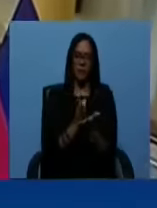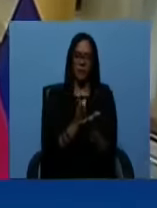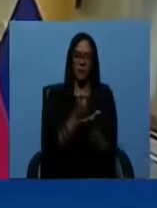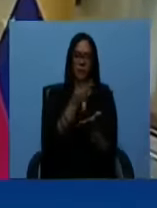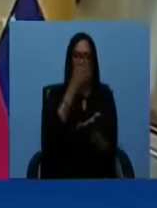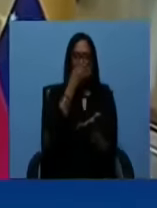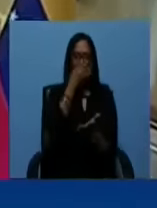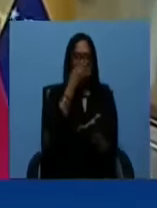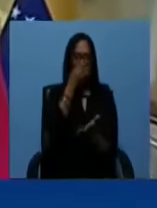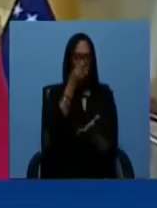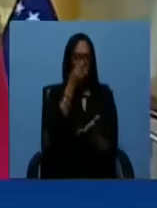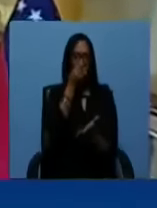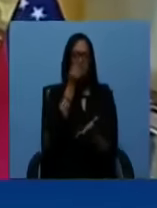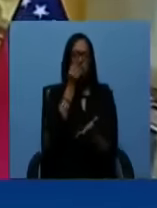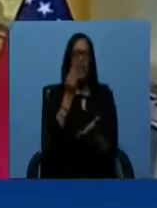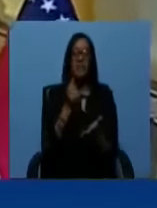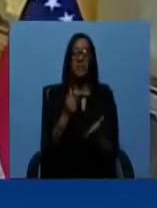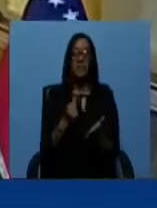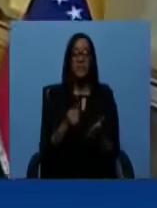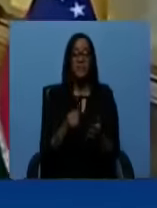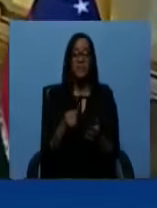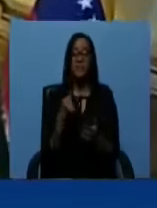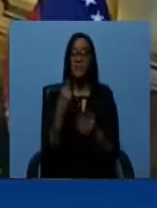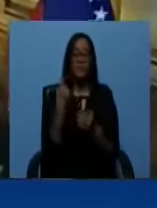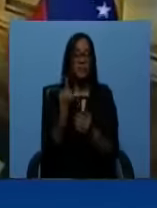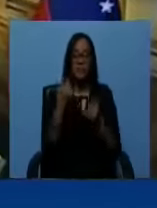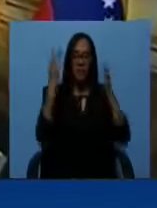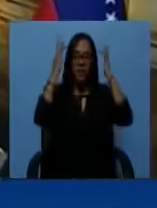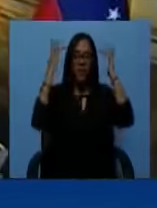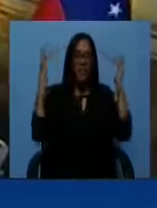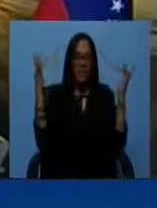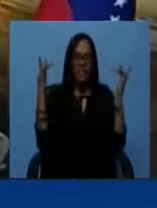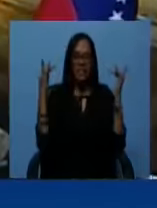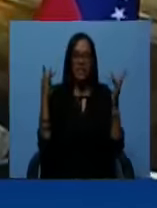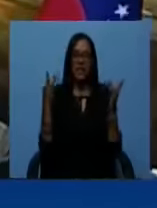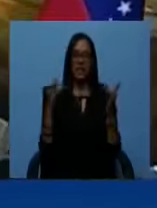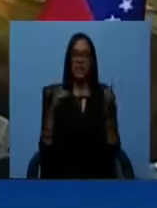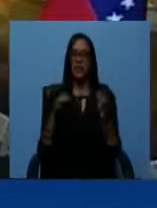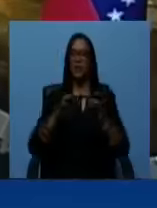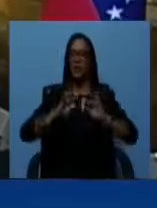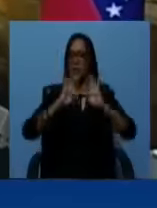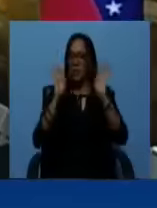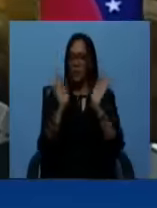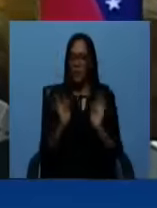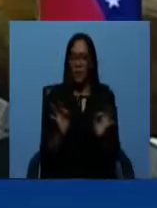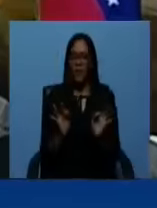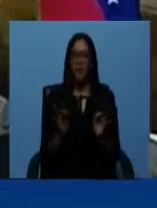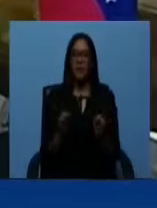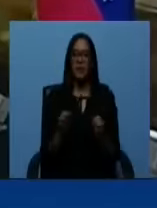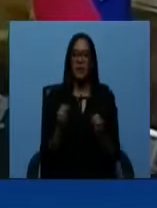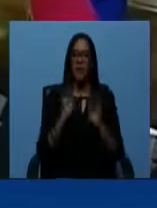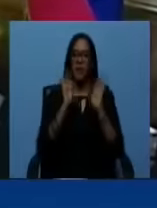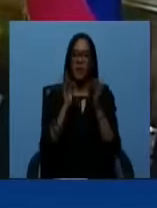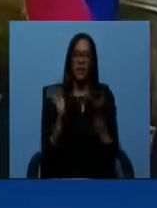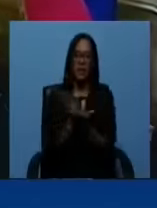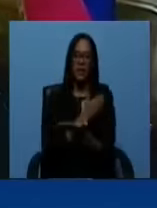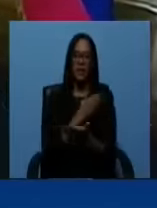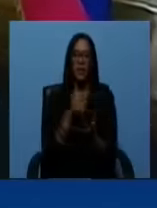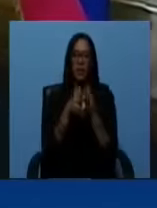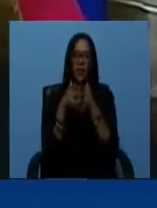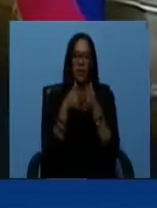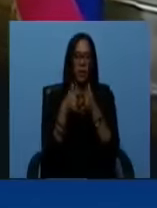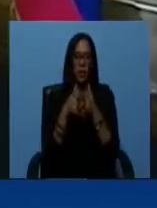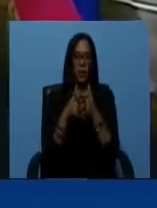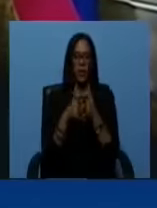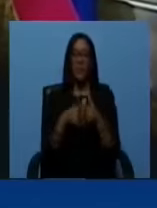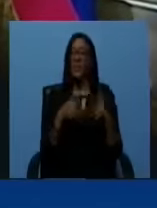Creo que no existirá ni con inteligencia artificial la forma de mudar a los Estados Unidos. Y los Estados Unidos,